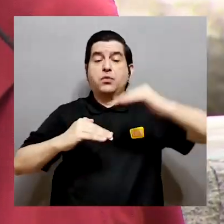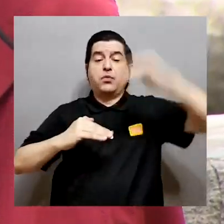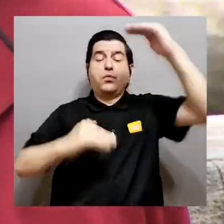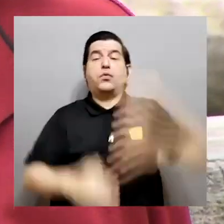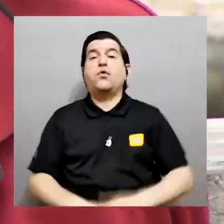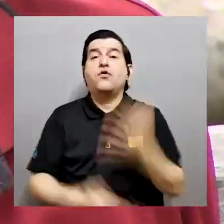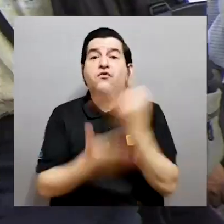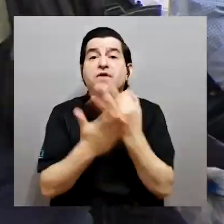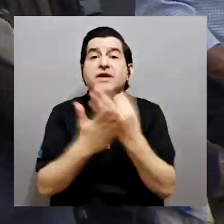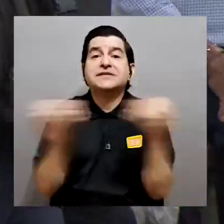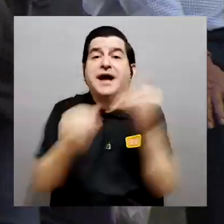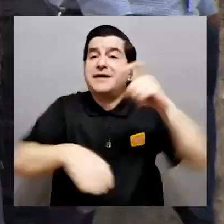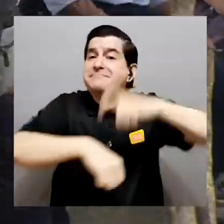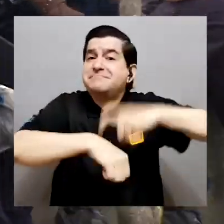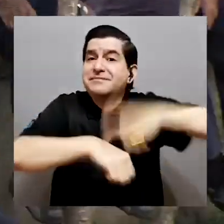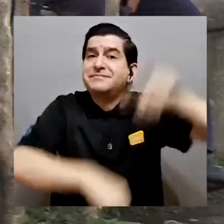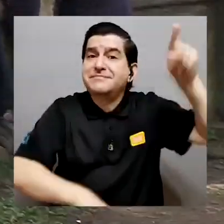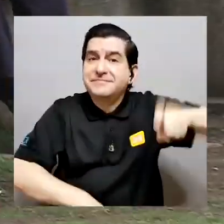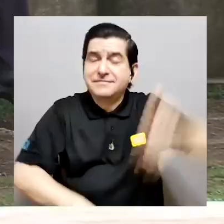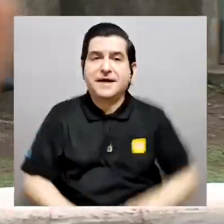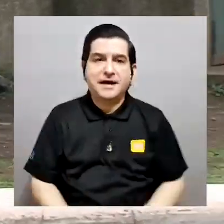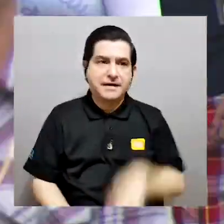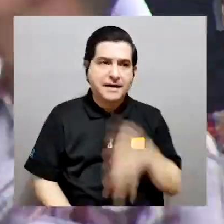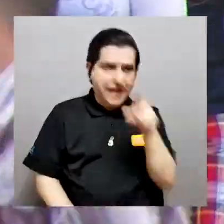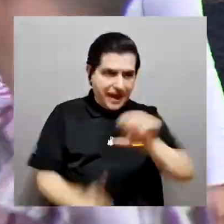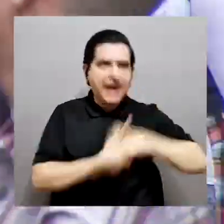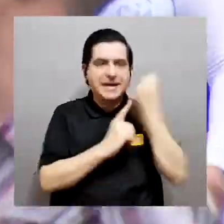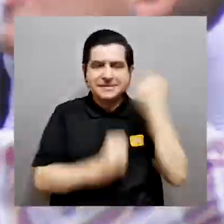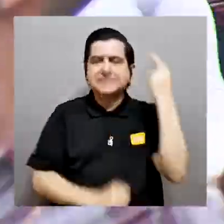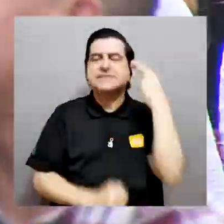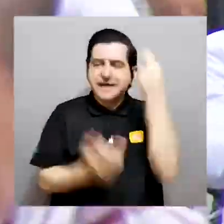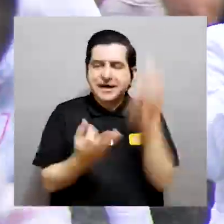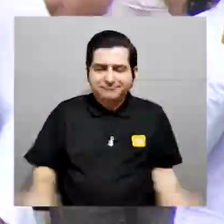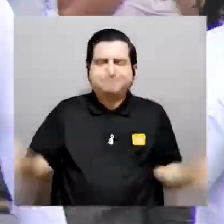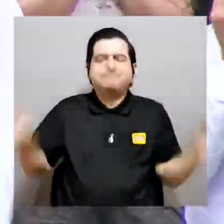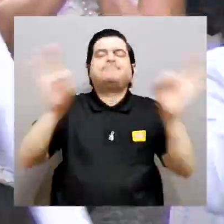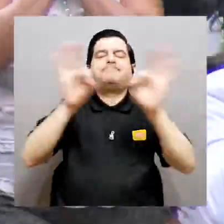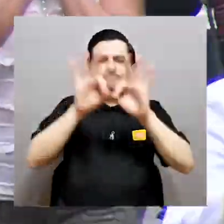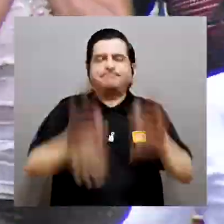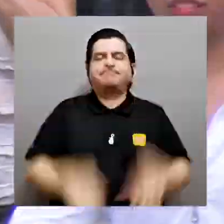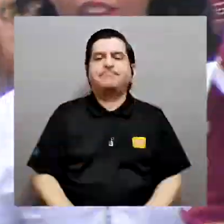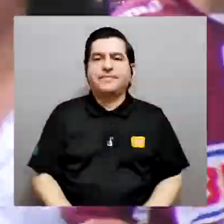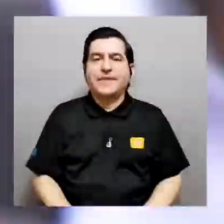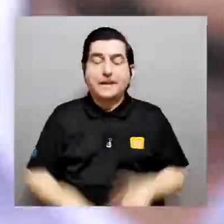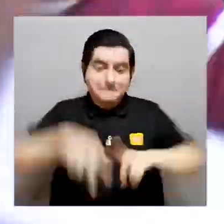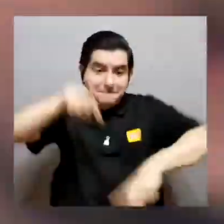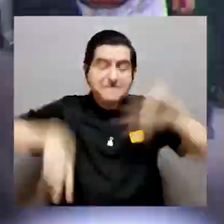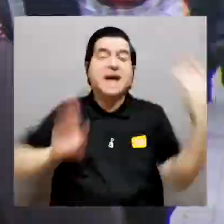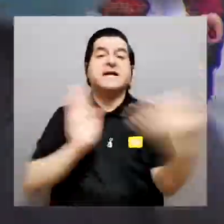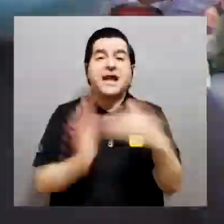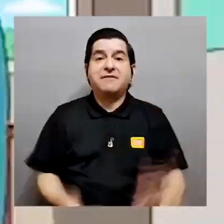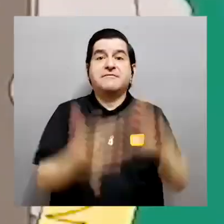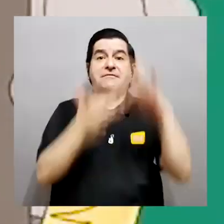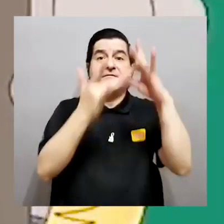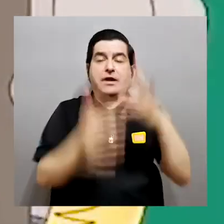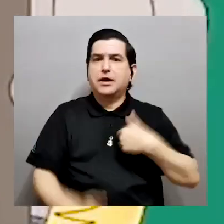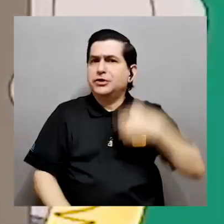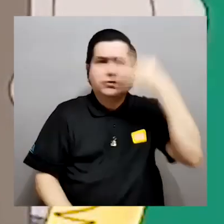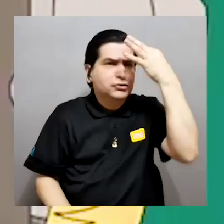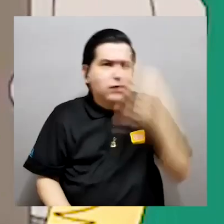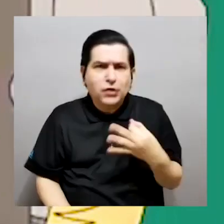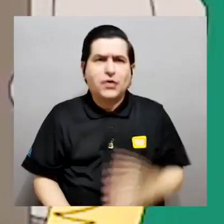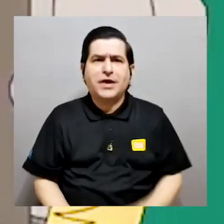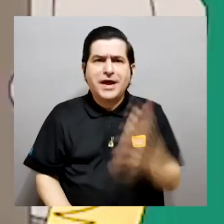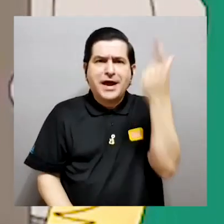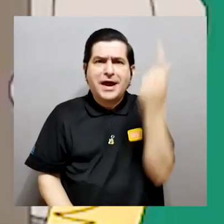que financiarla por más tiempo. Entonces, eso sin lugar a dudas es la razón fundamental, ¿verdad? Es la variable que más afecta. No puedo